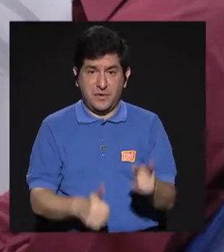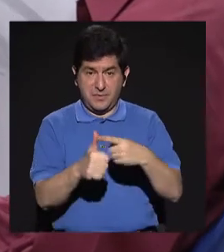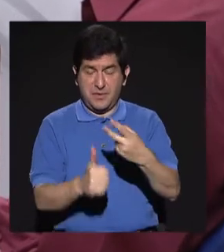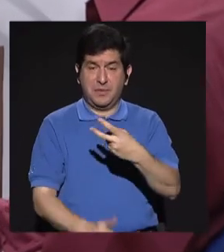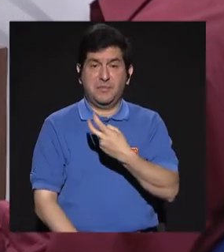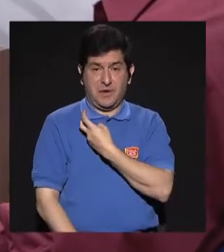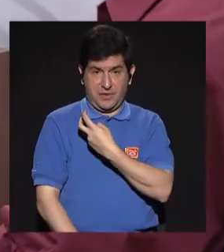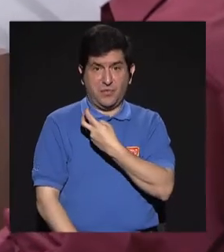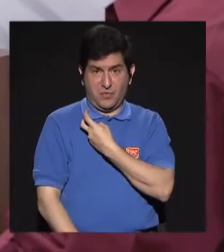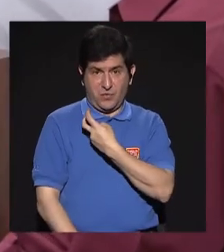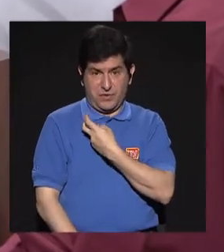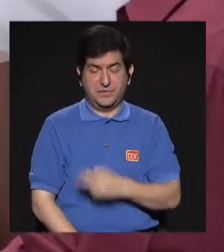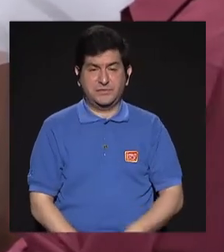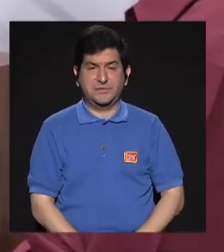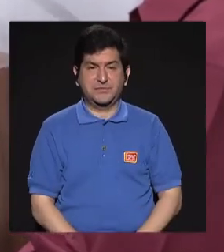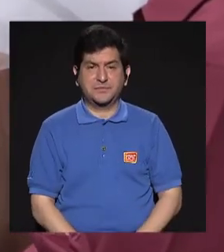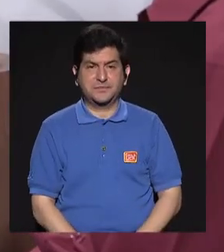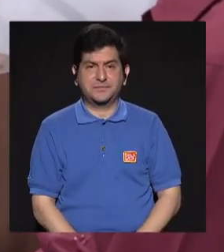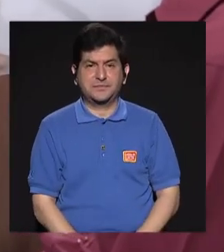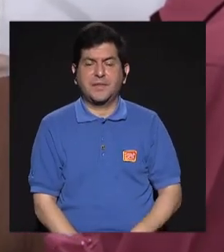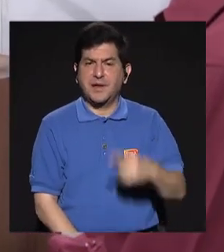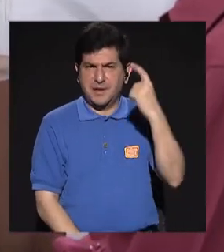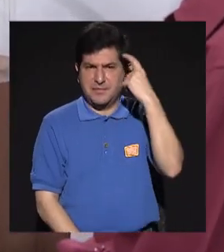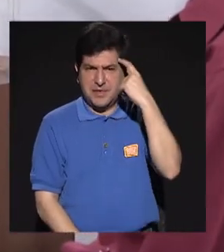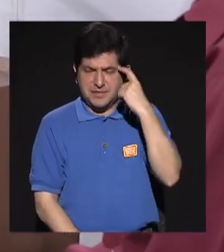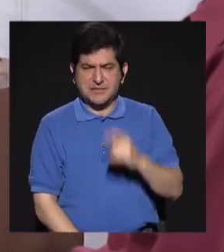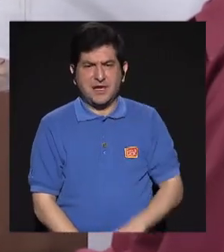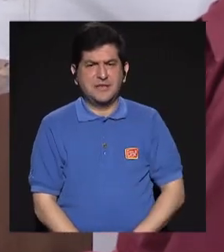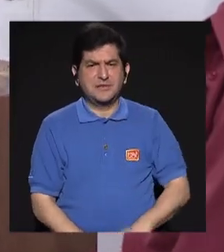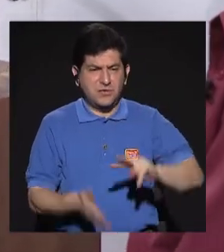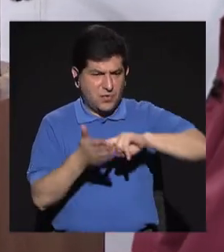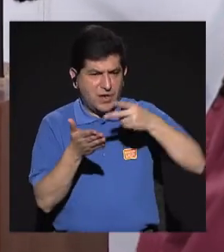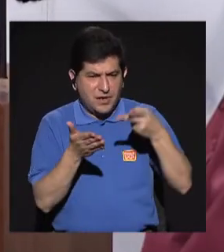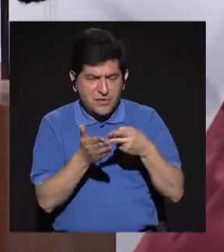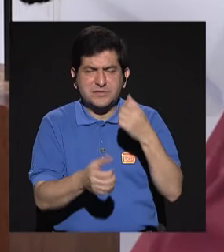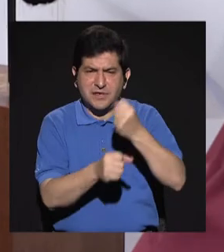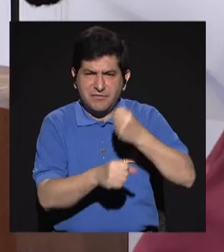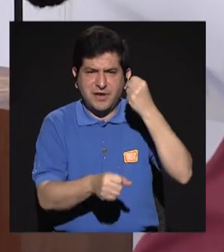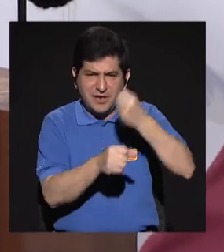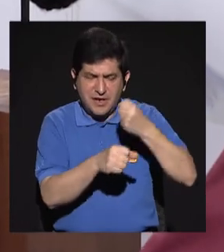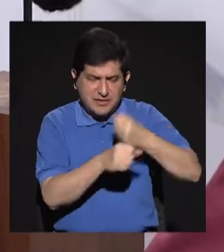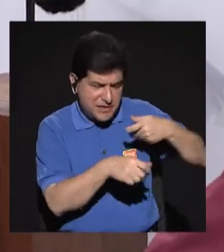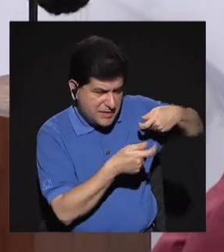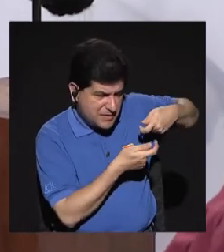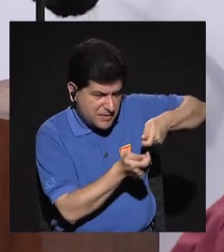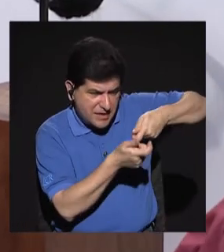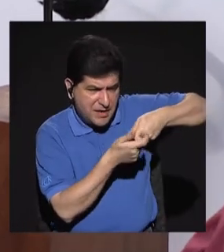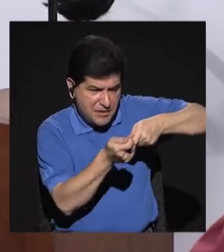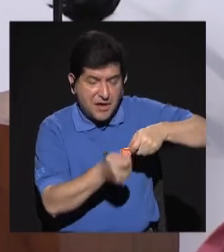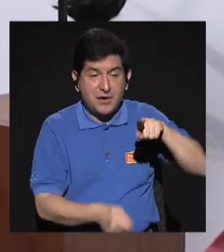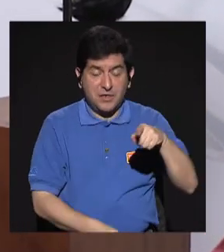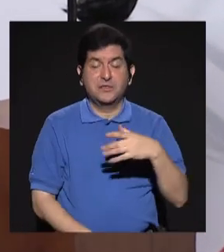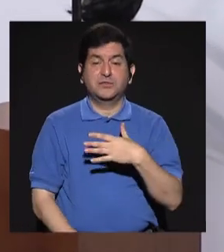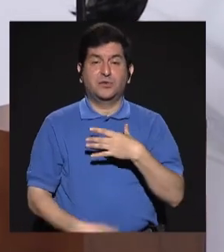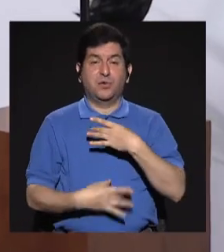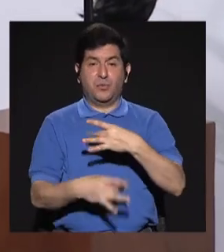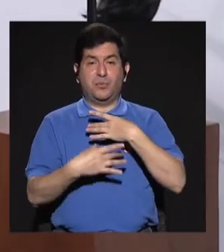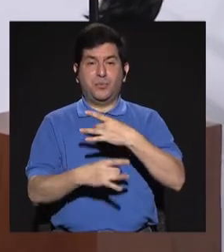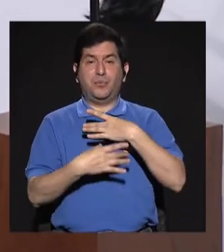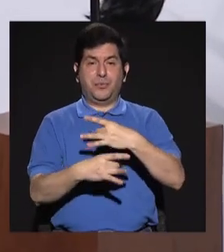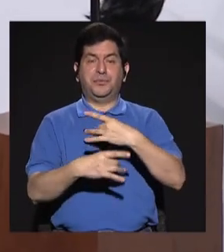los huesos me llama dentro del tema de la amplia temática que trabaja la arqueología los huesos era lo que más me